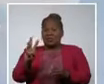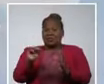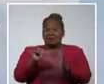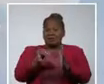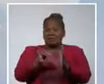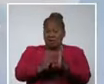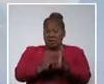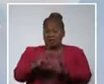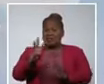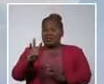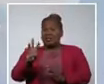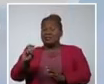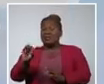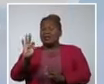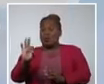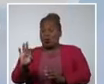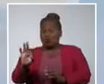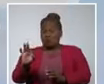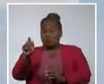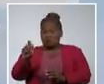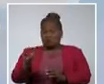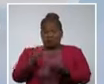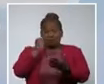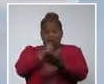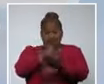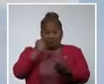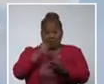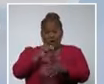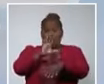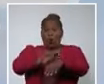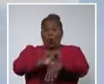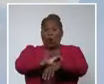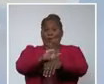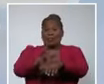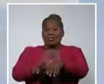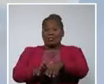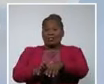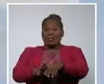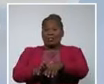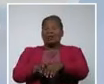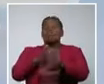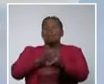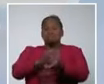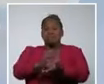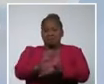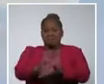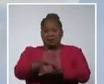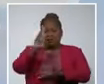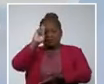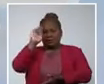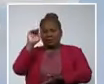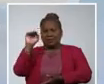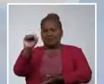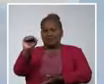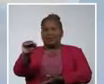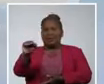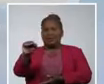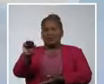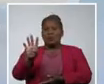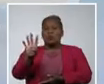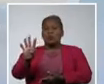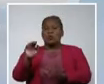53.308 pacientes diagnosticados con la enfermedad, se mantienen ingresados